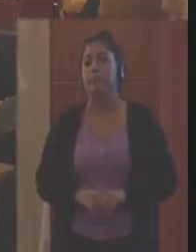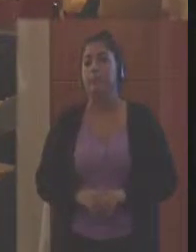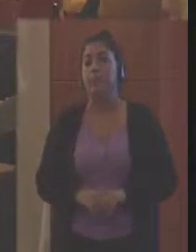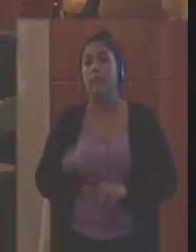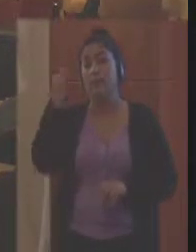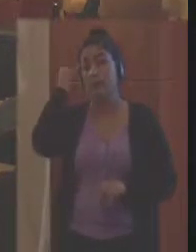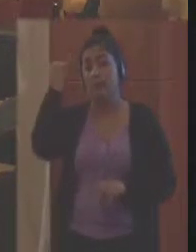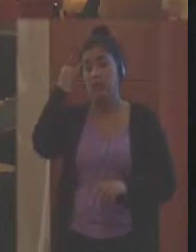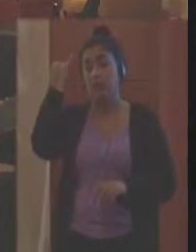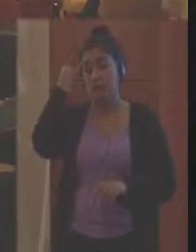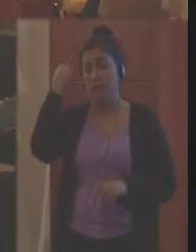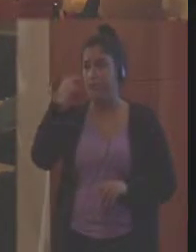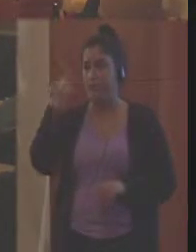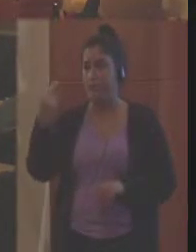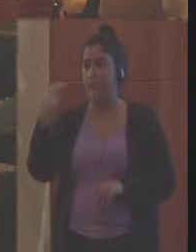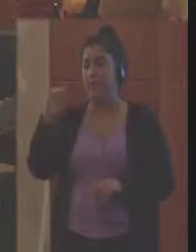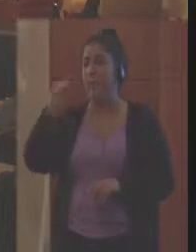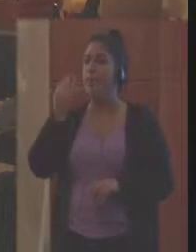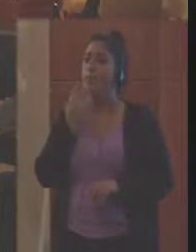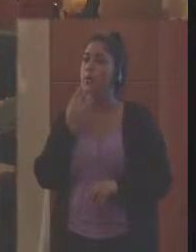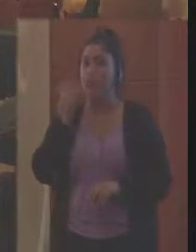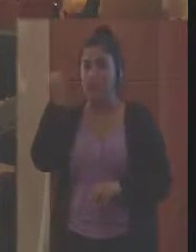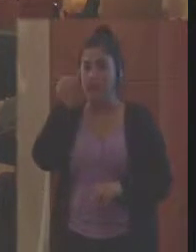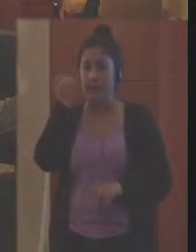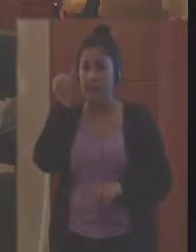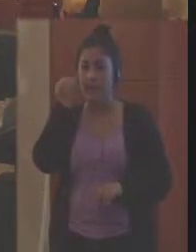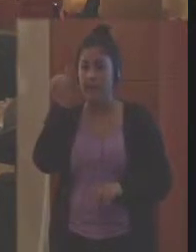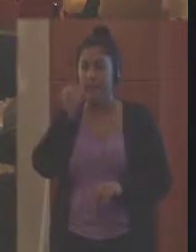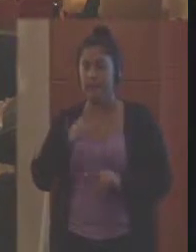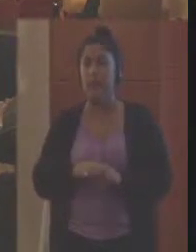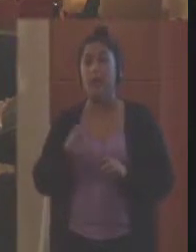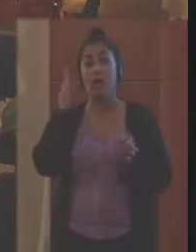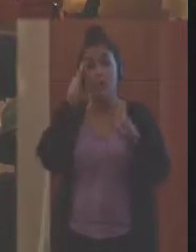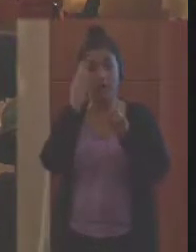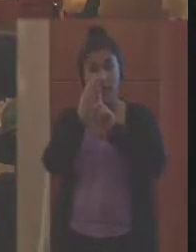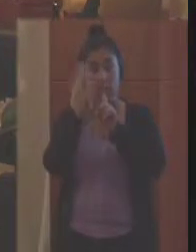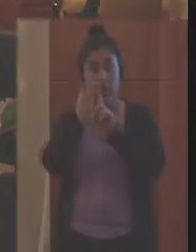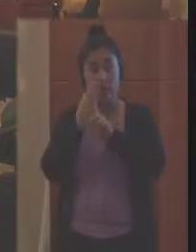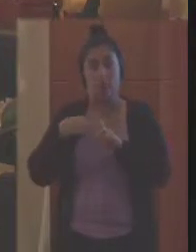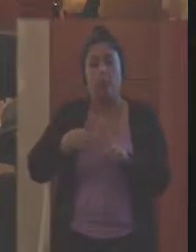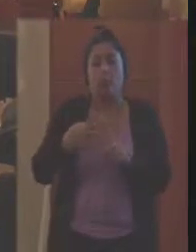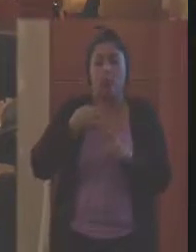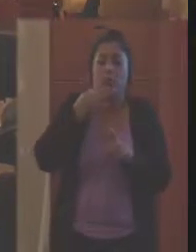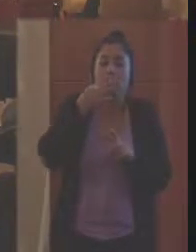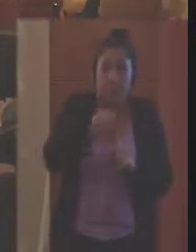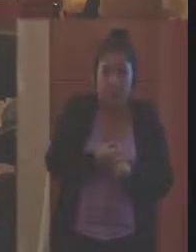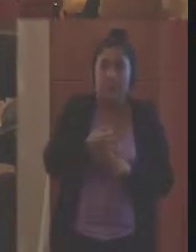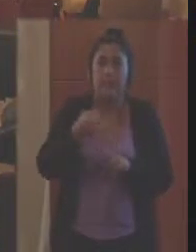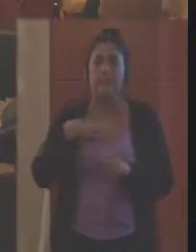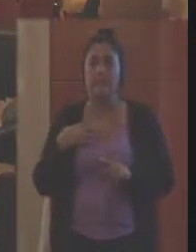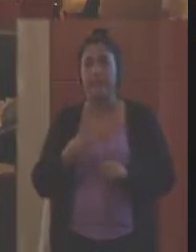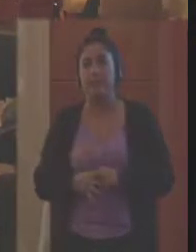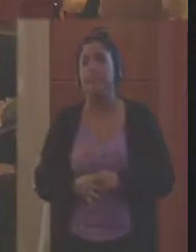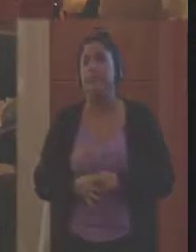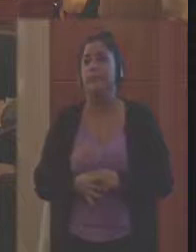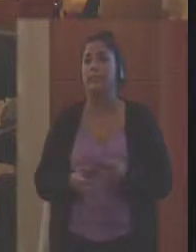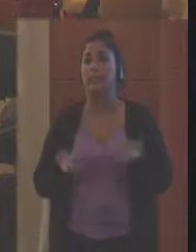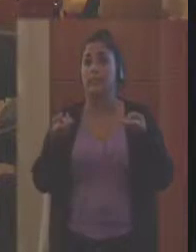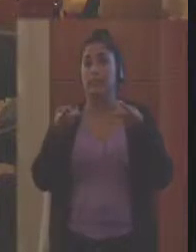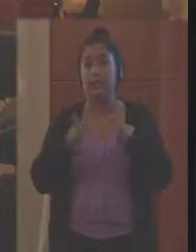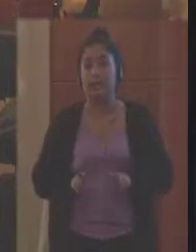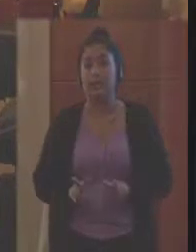unos indicadores y con unas metas que tenemos que cumplir. A eso es que se le apunta desde la voluntad de un gobierno como tal. Pero